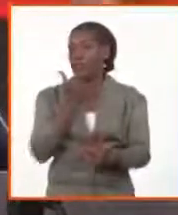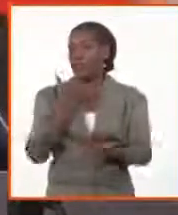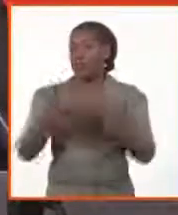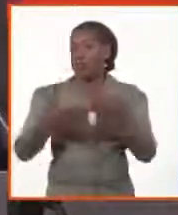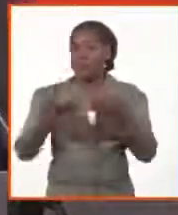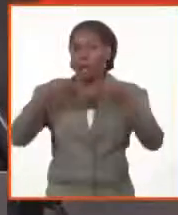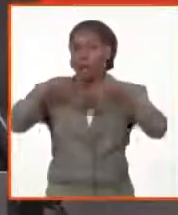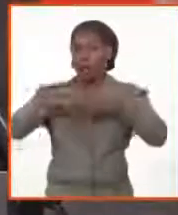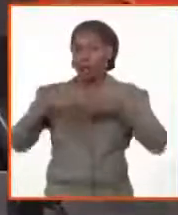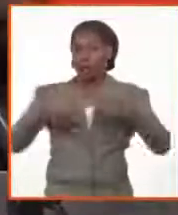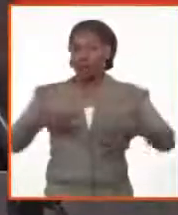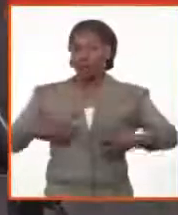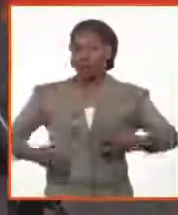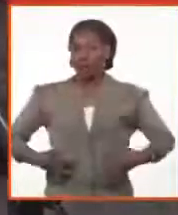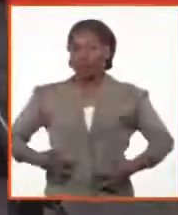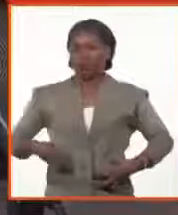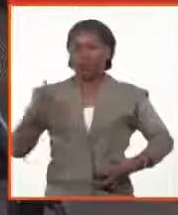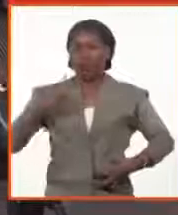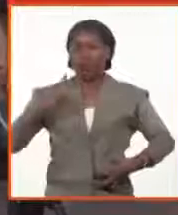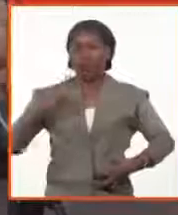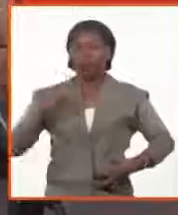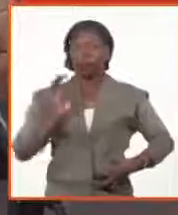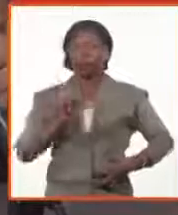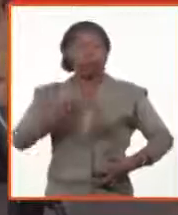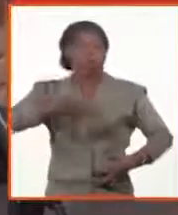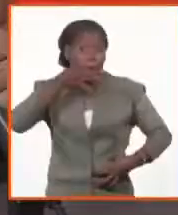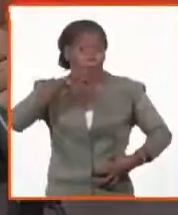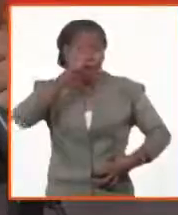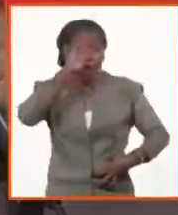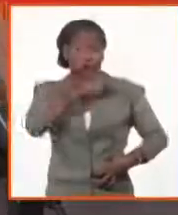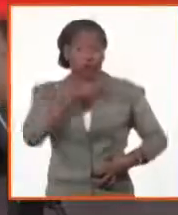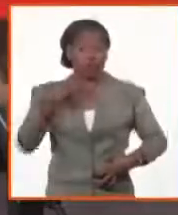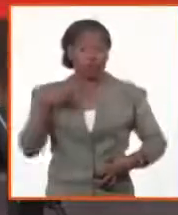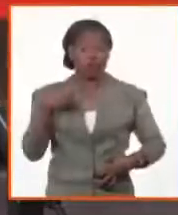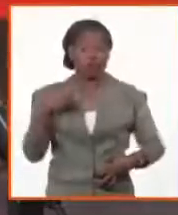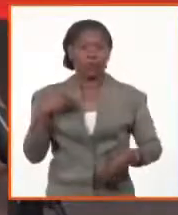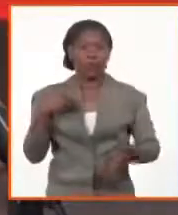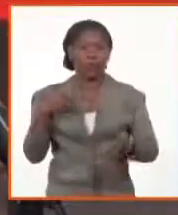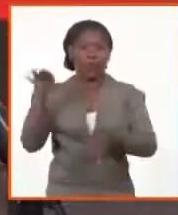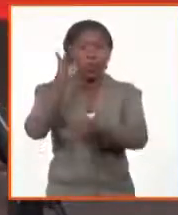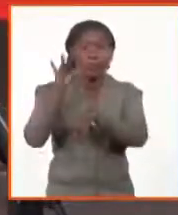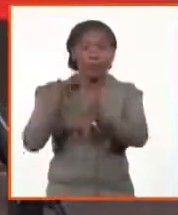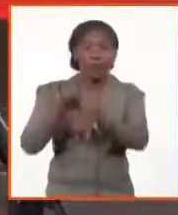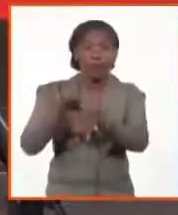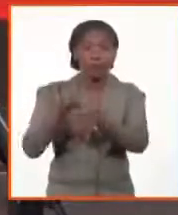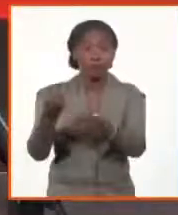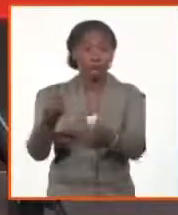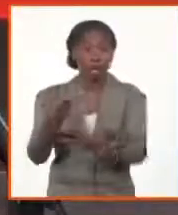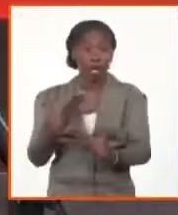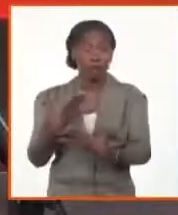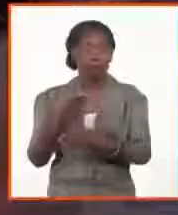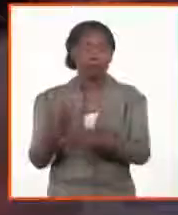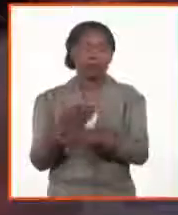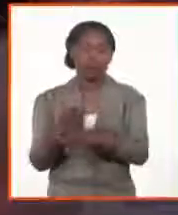ya lo decía la profesora lupe el dengue hermano